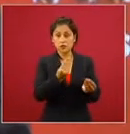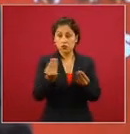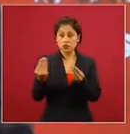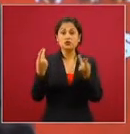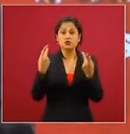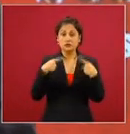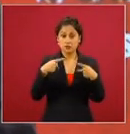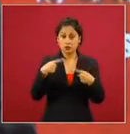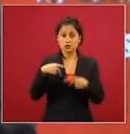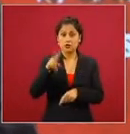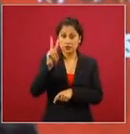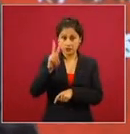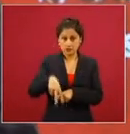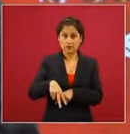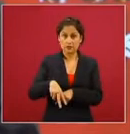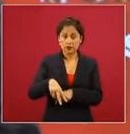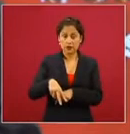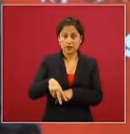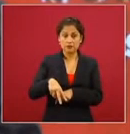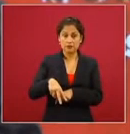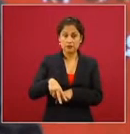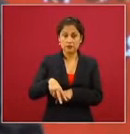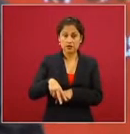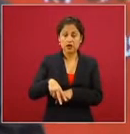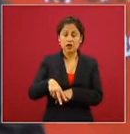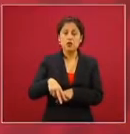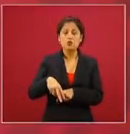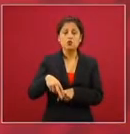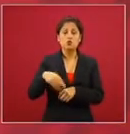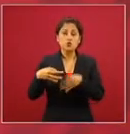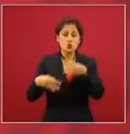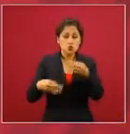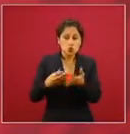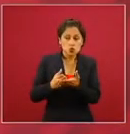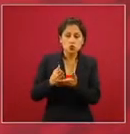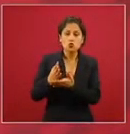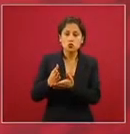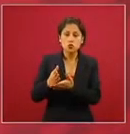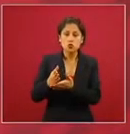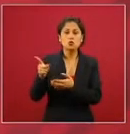personalidades, jefes de Estado, reyes,